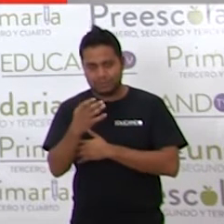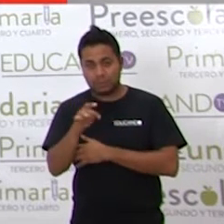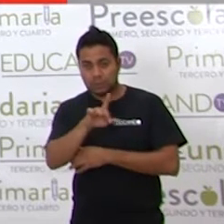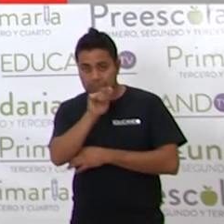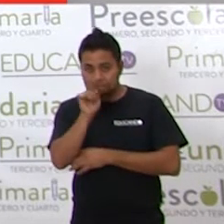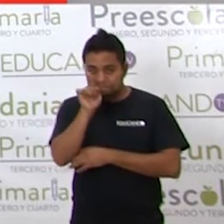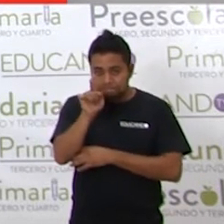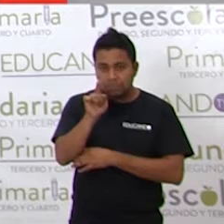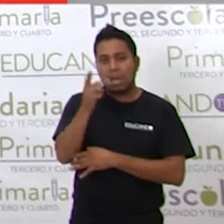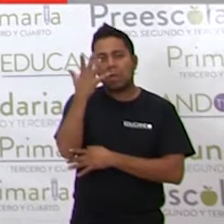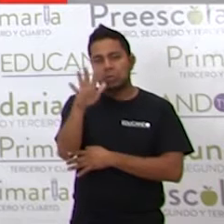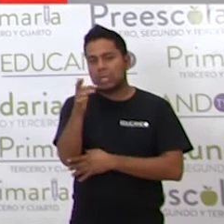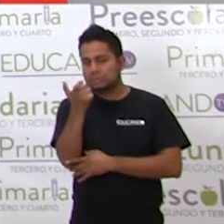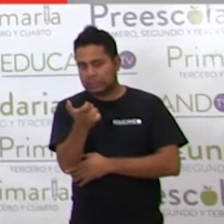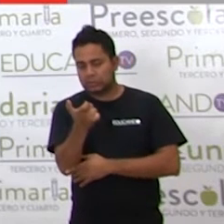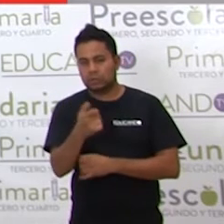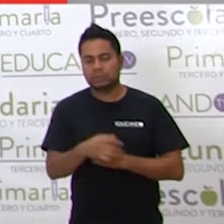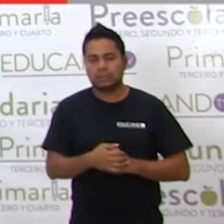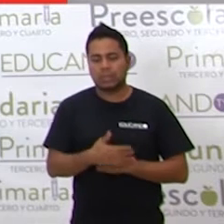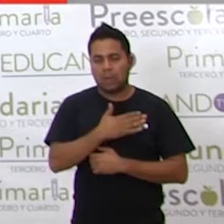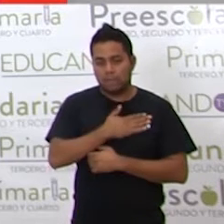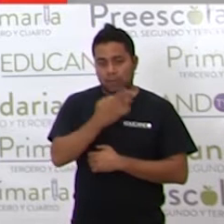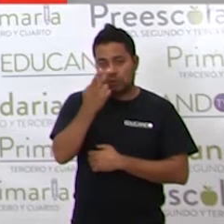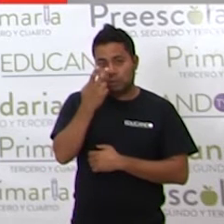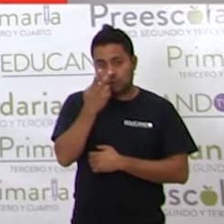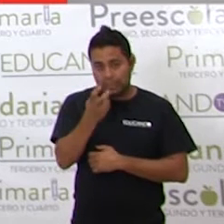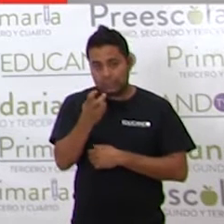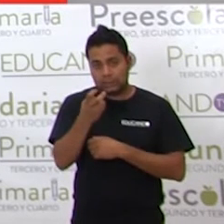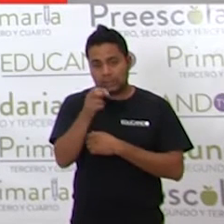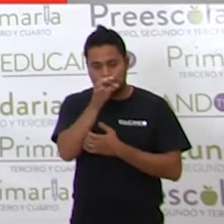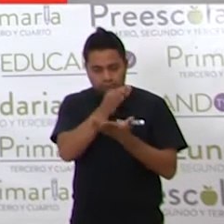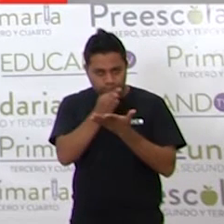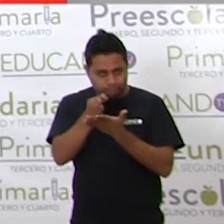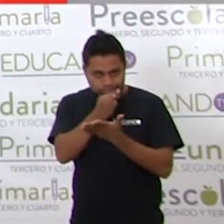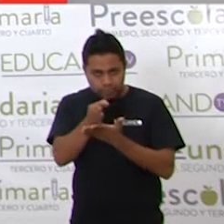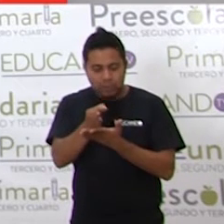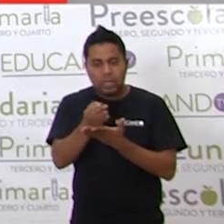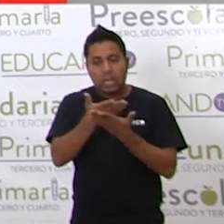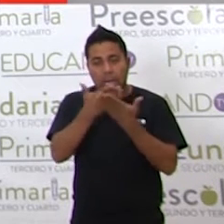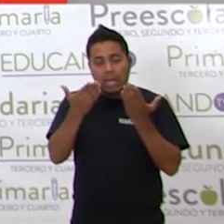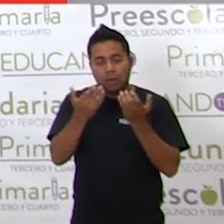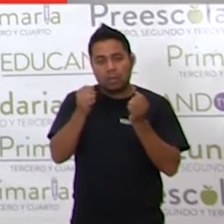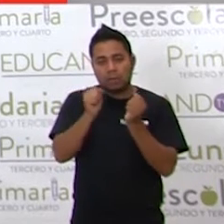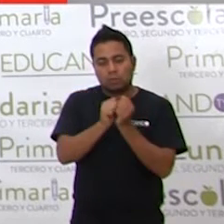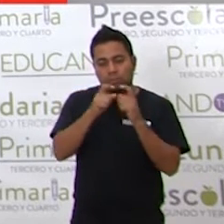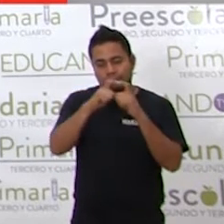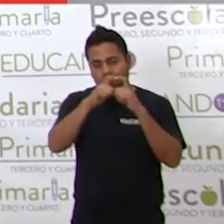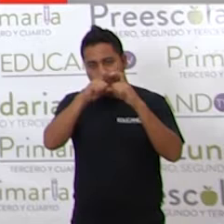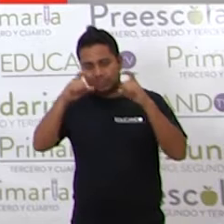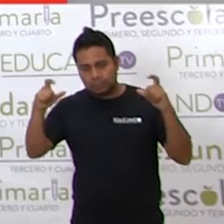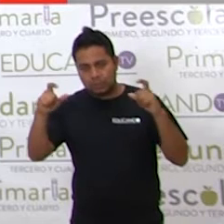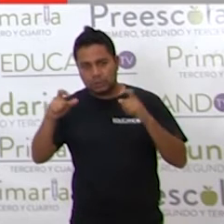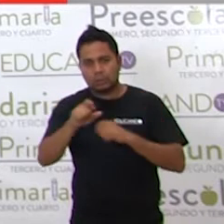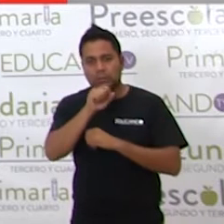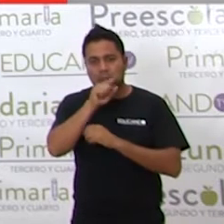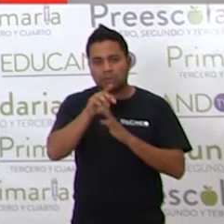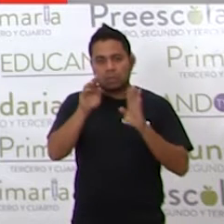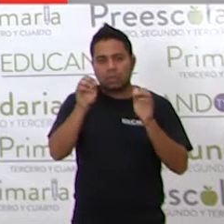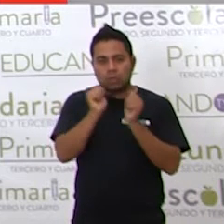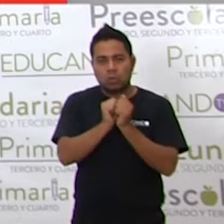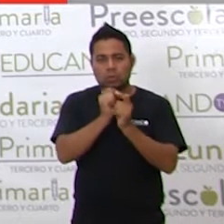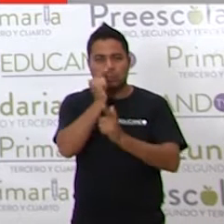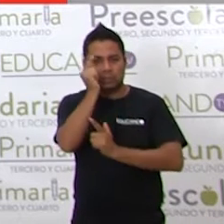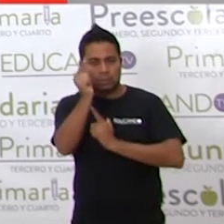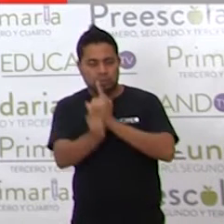de 10 pesos. Bueno, esas son las monedas. Ahora vamos a ver los billetes. También detenidamente, por